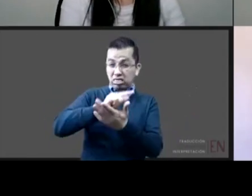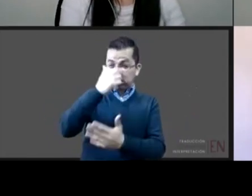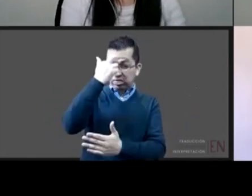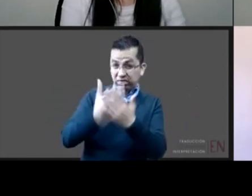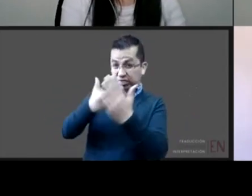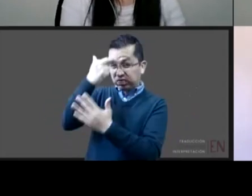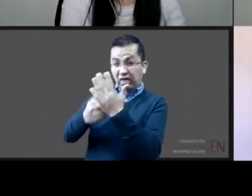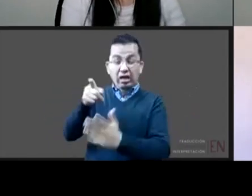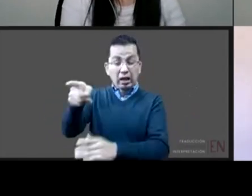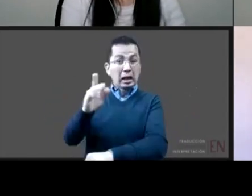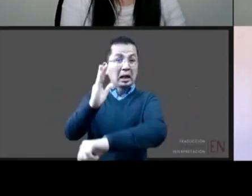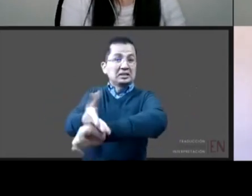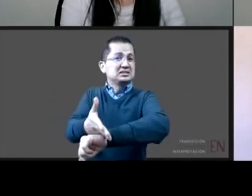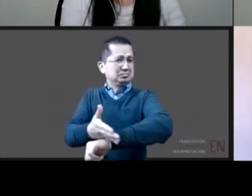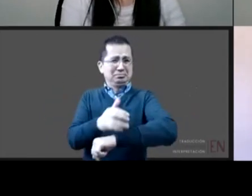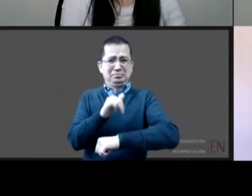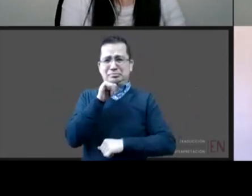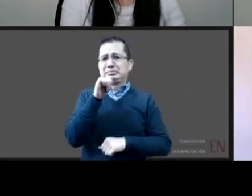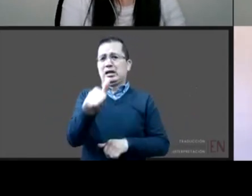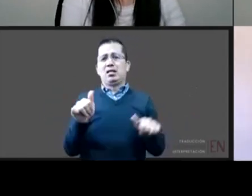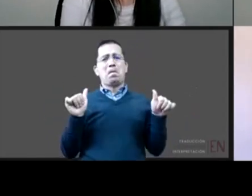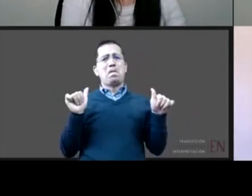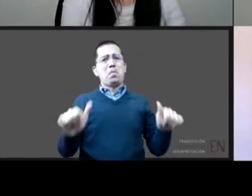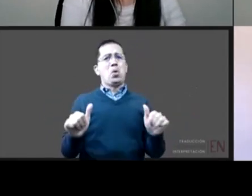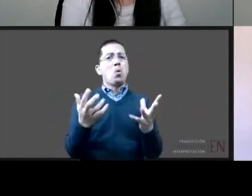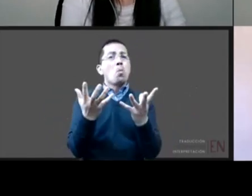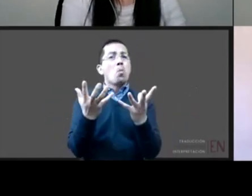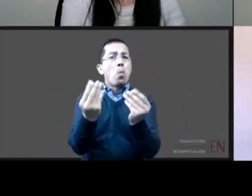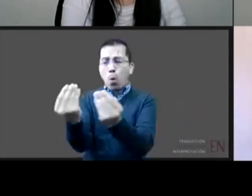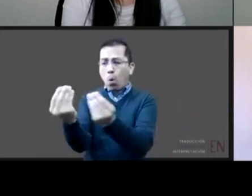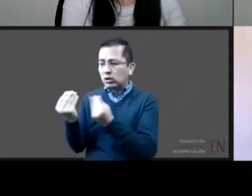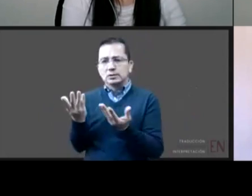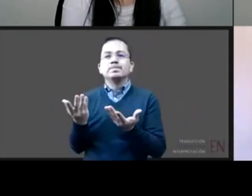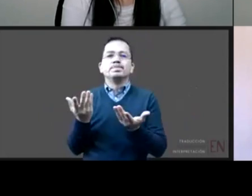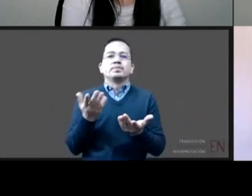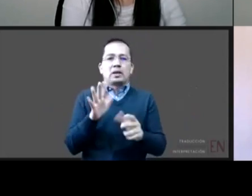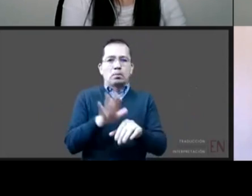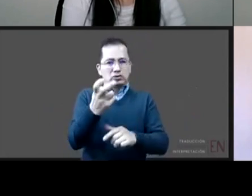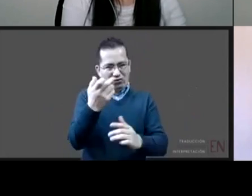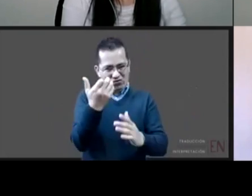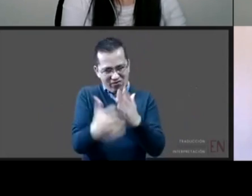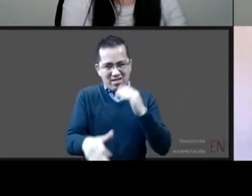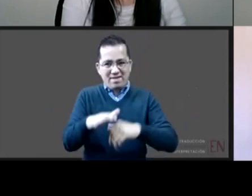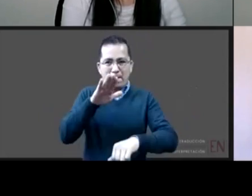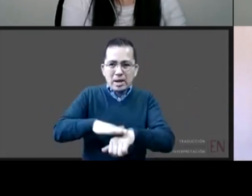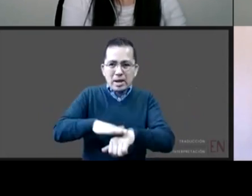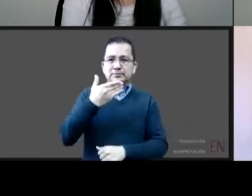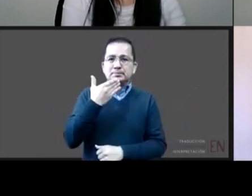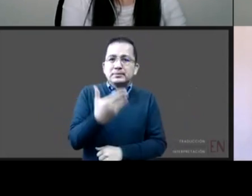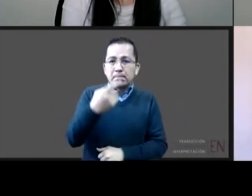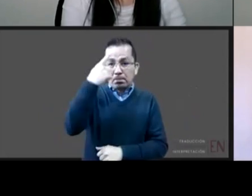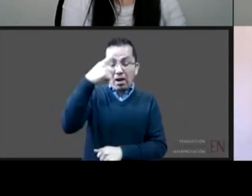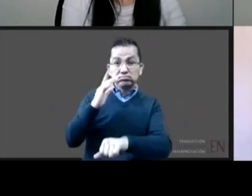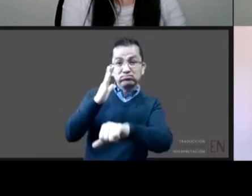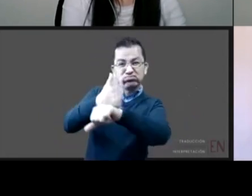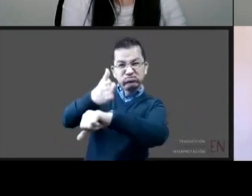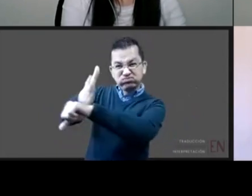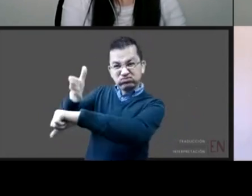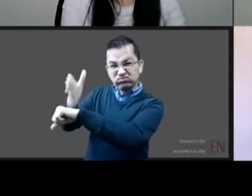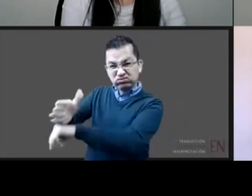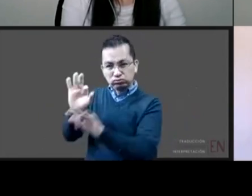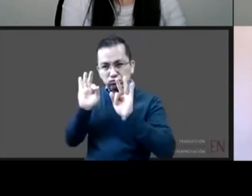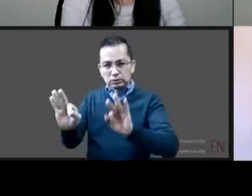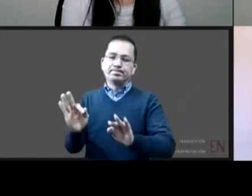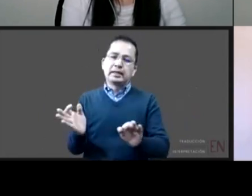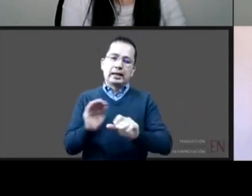fiscal, falta mucho por hacer, aún con los avances significativos que están realizando. Y un tercer elemento que me permito